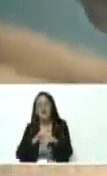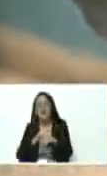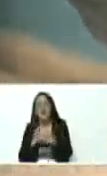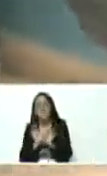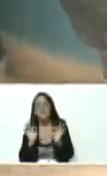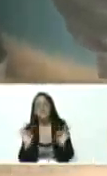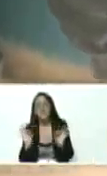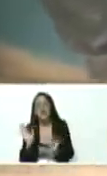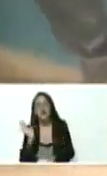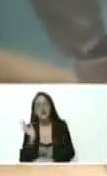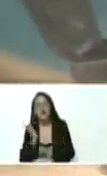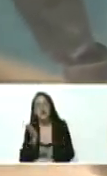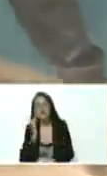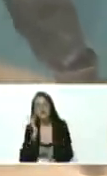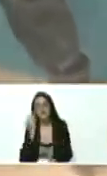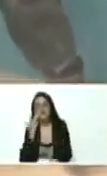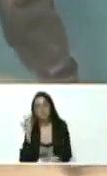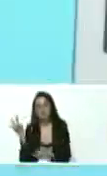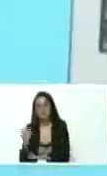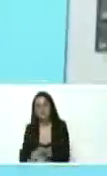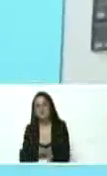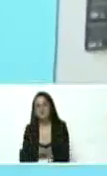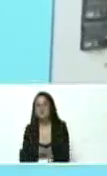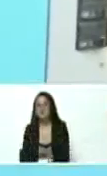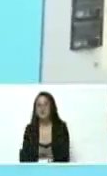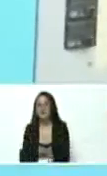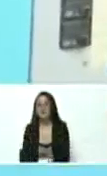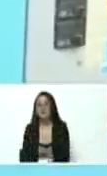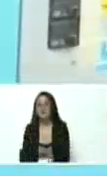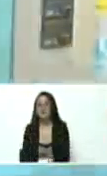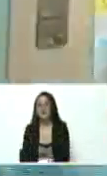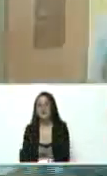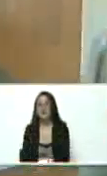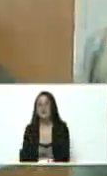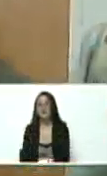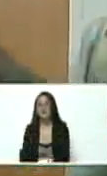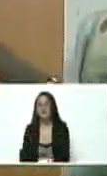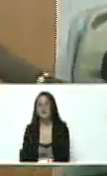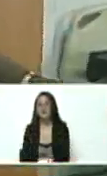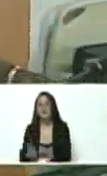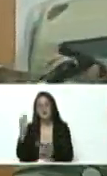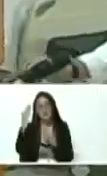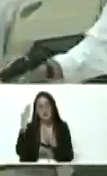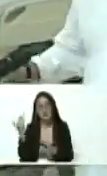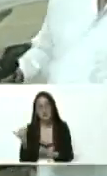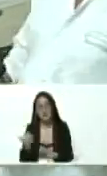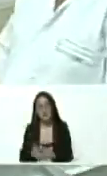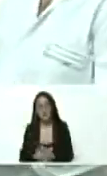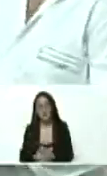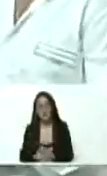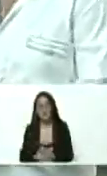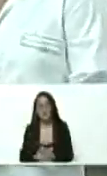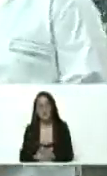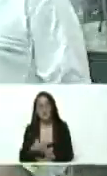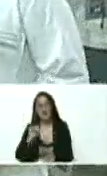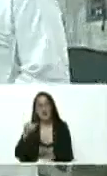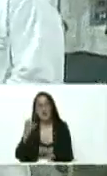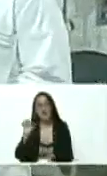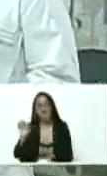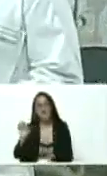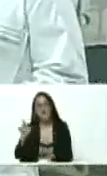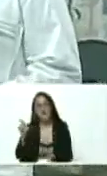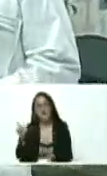¿Ah? Acércate, ¿ves? Vamos a saludar aquí. Se trata de José